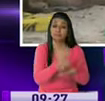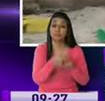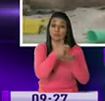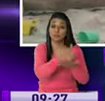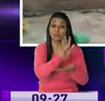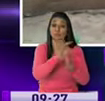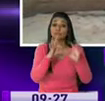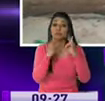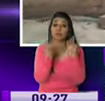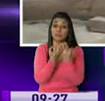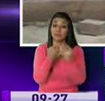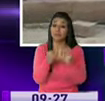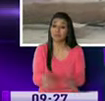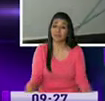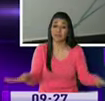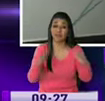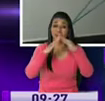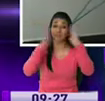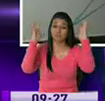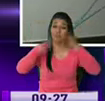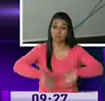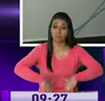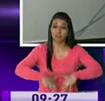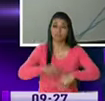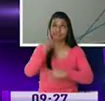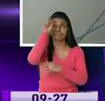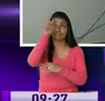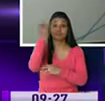familia que lo ha perdido todo, seguramente el de